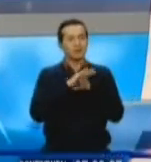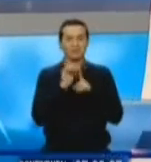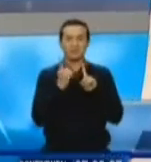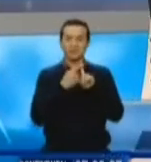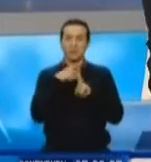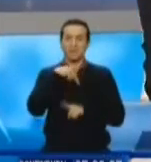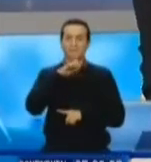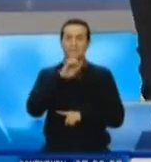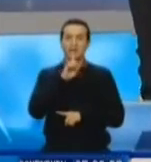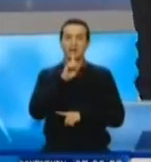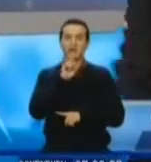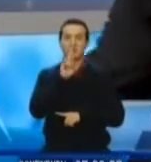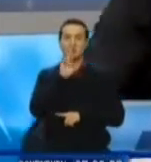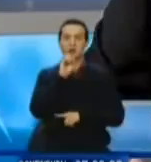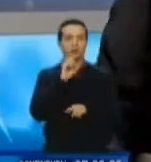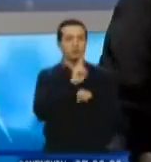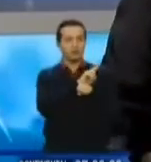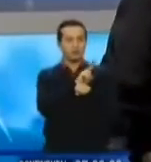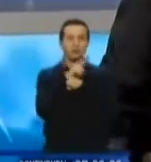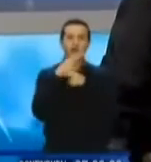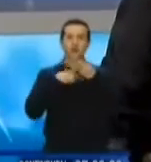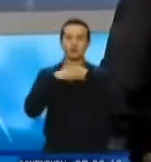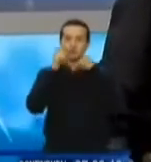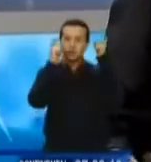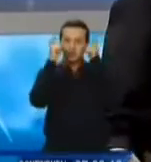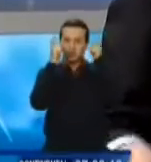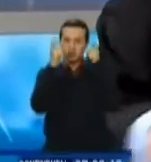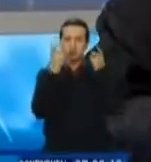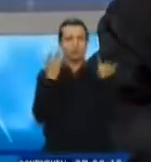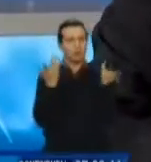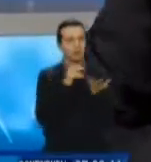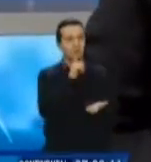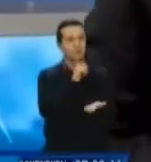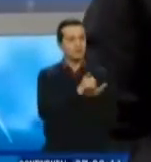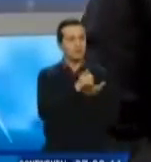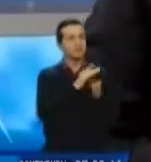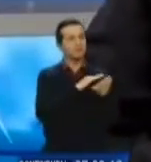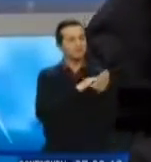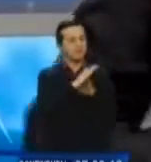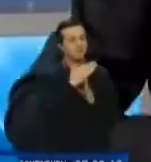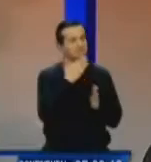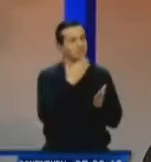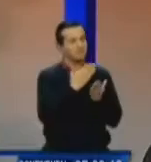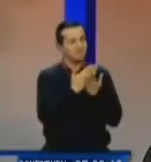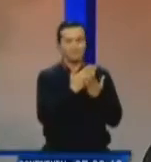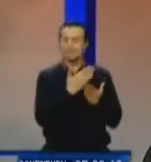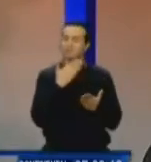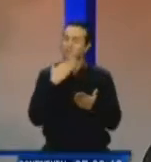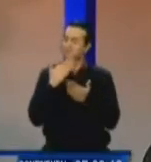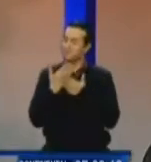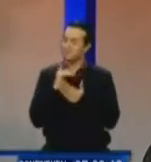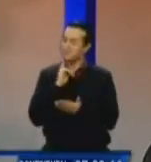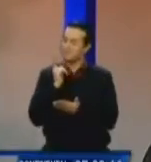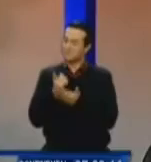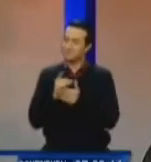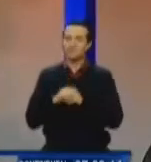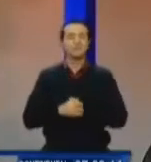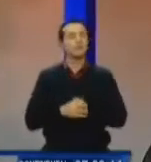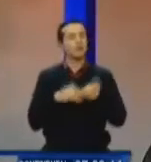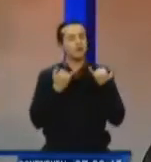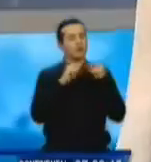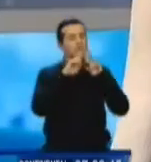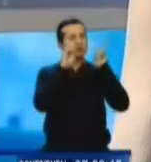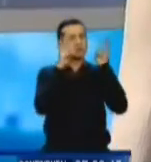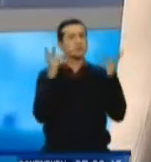pedro país sorprendente de control del poder de mercado pedro muy buenos días la invitación vamos al tema